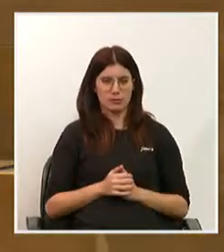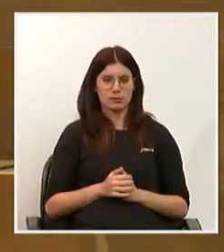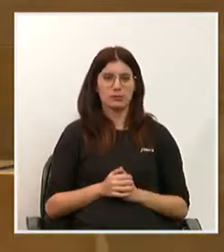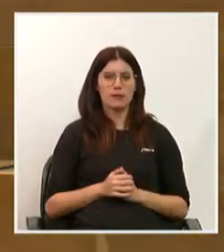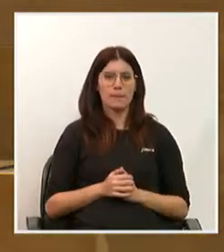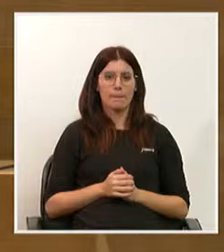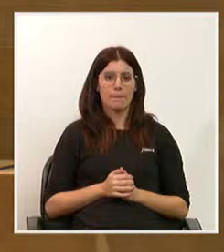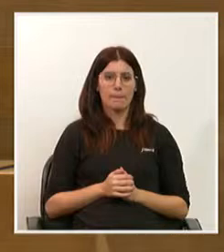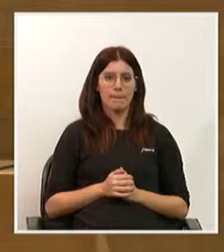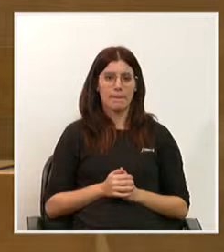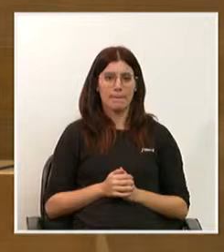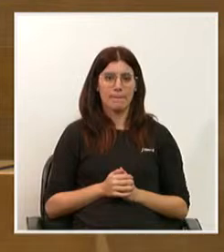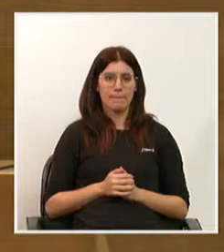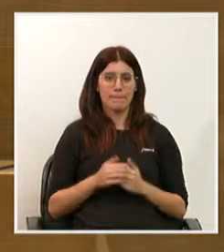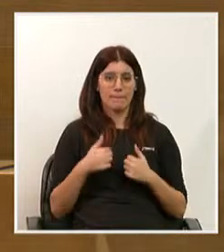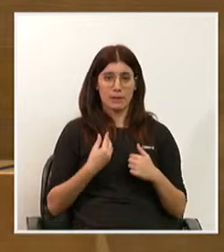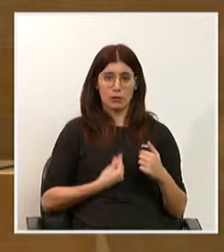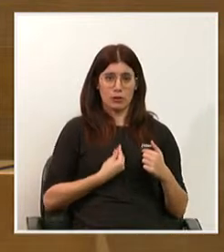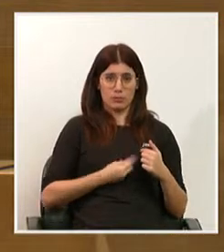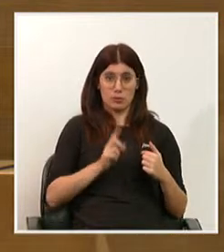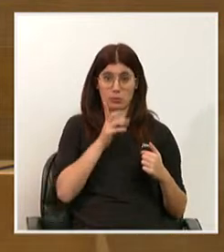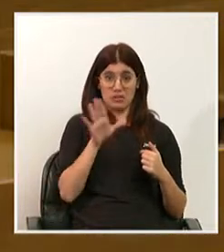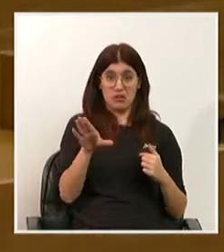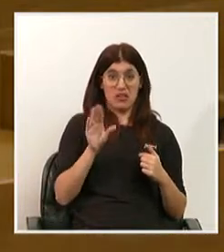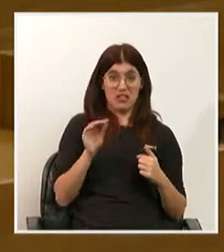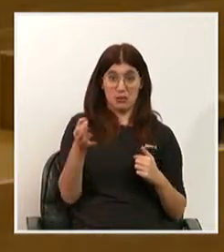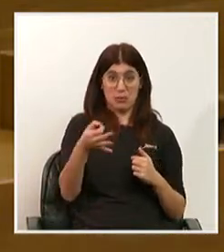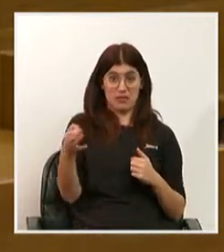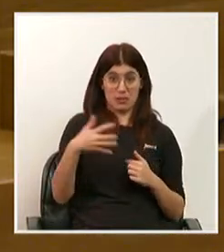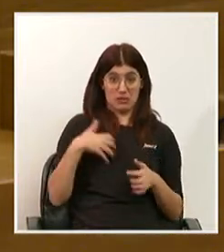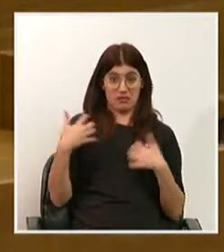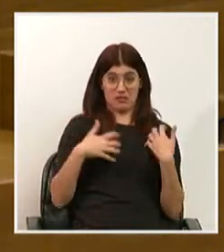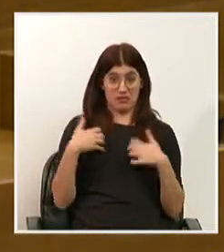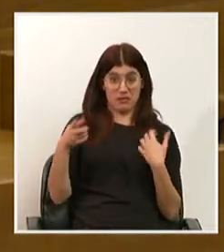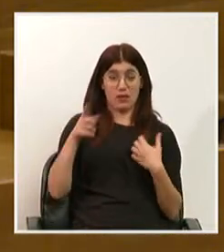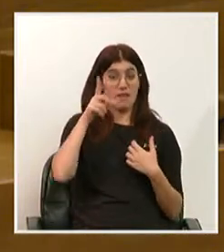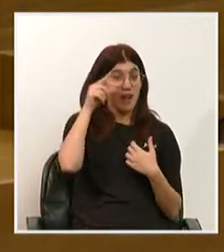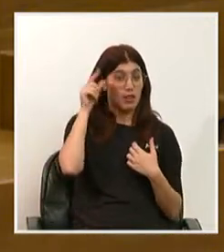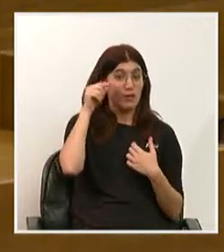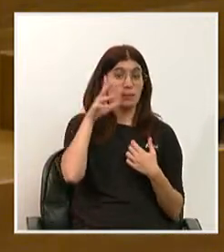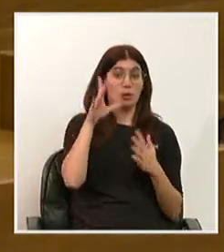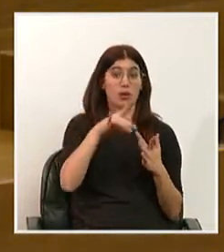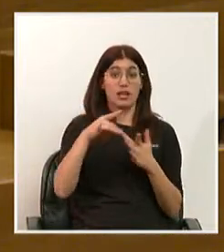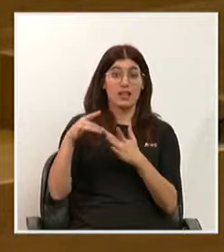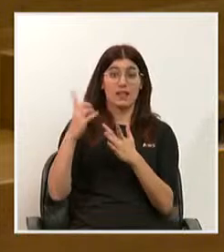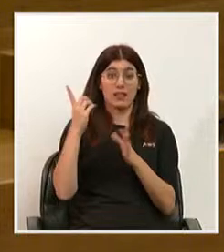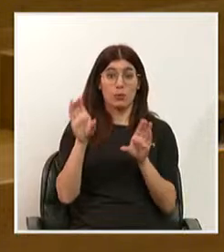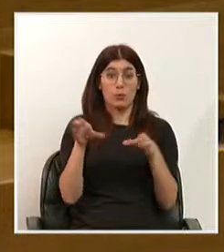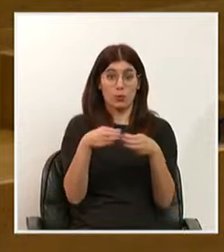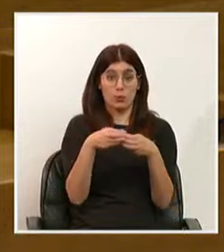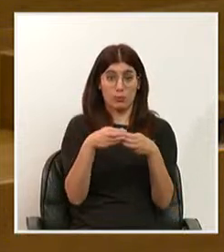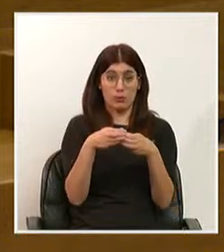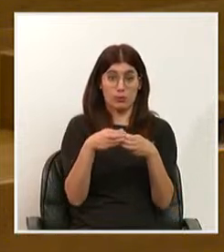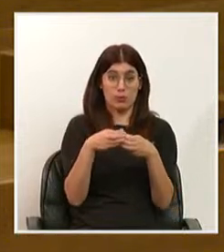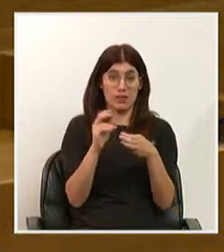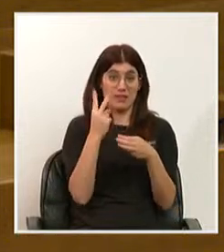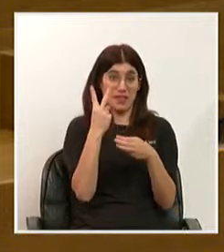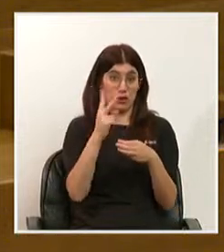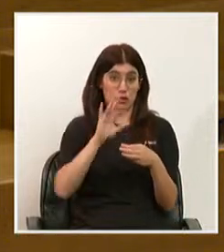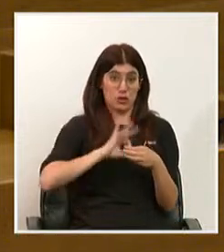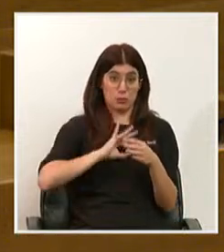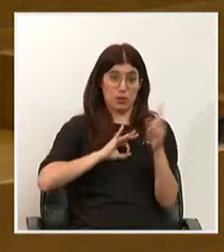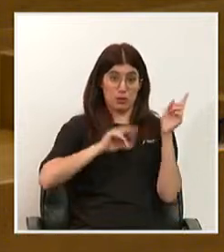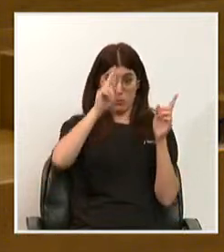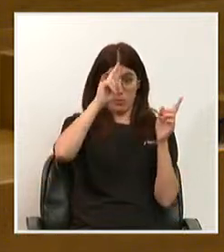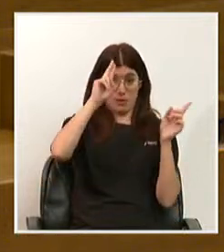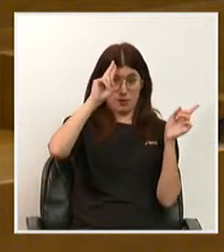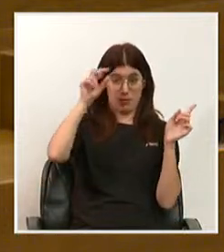yo no por mí no se preocupe Yo entiendo perfectamente eh el señor baldoví ha sido el líder de un grupo de dos diputados en Madrid